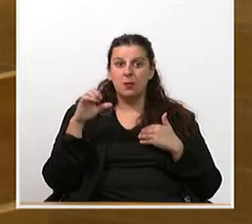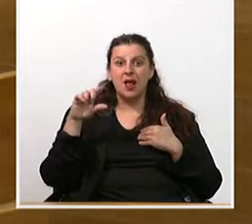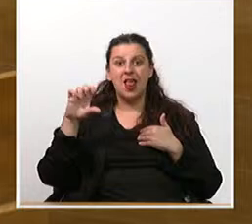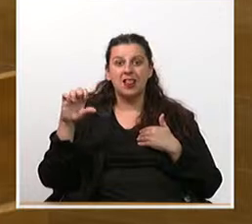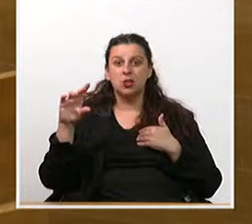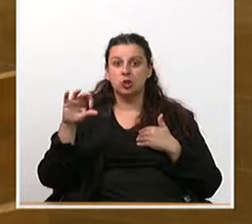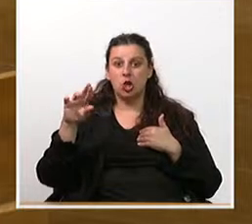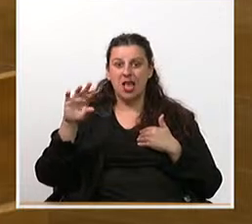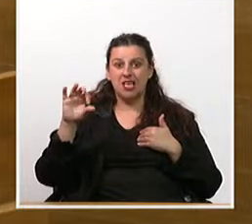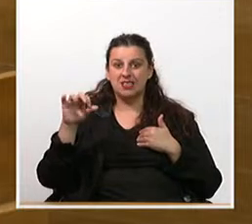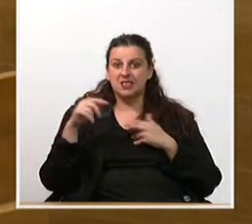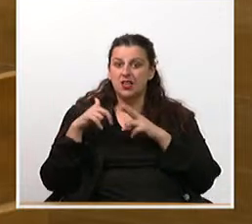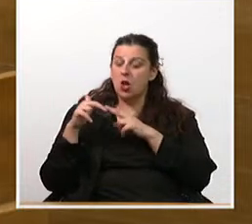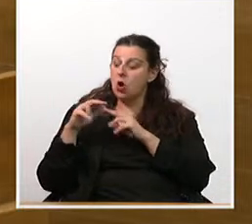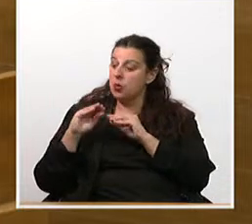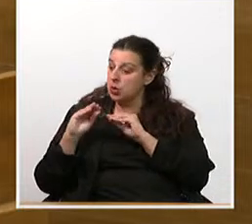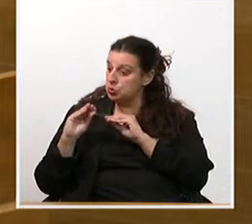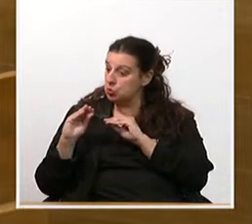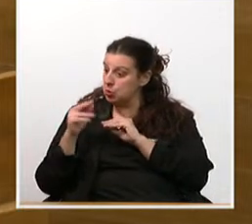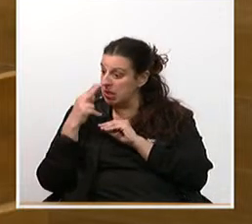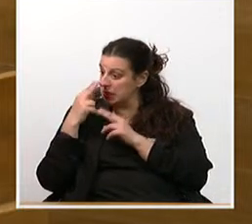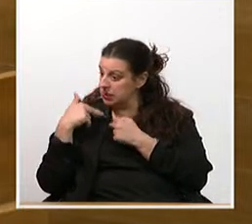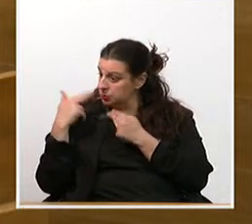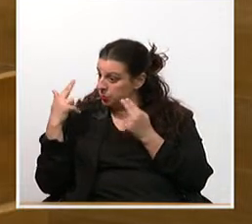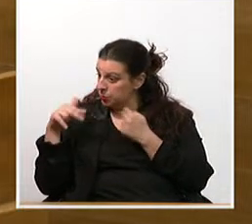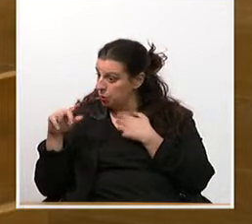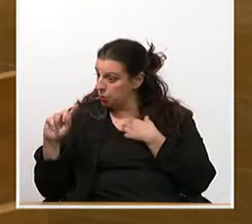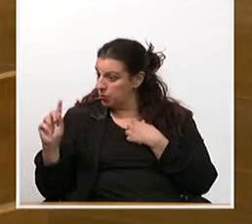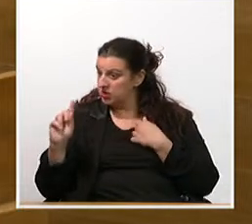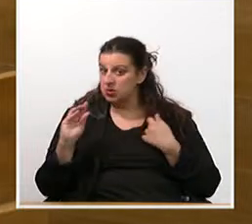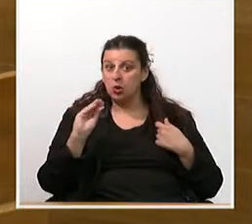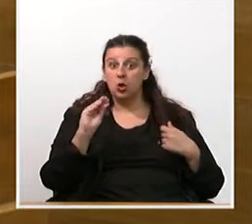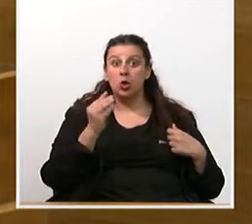que es pú y